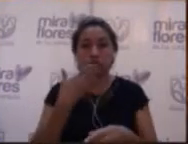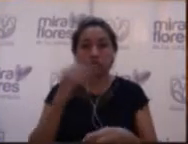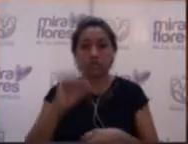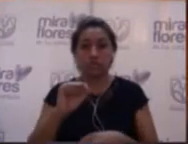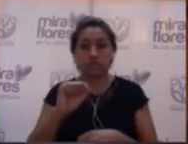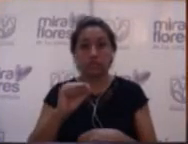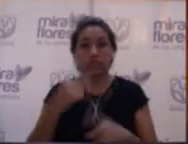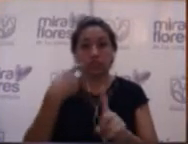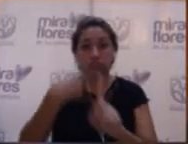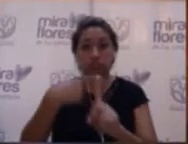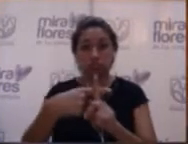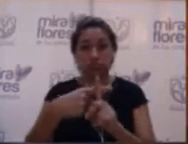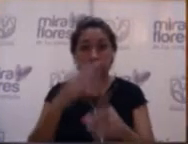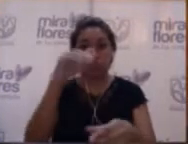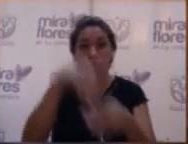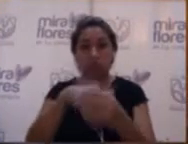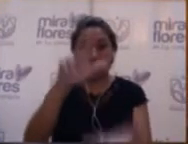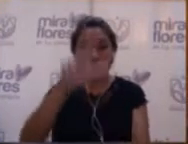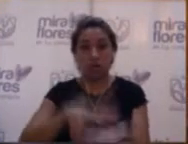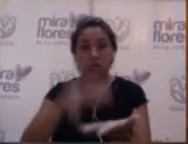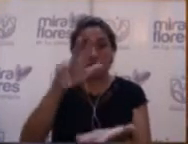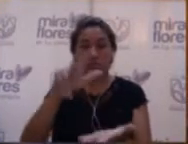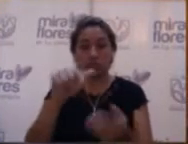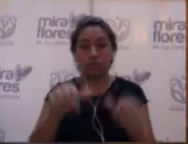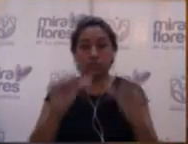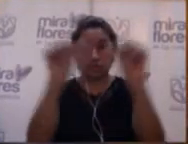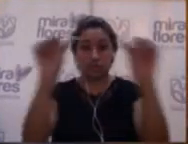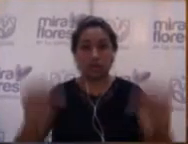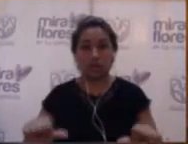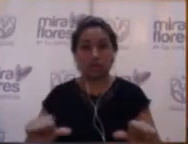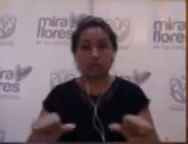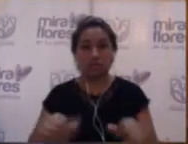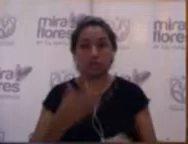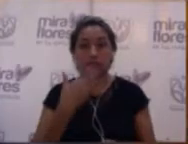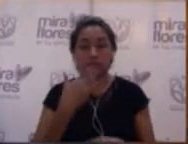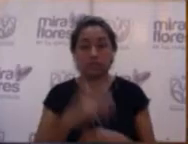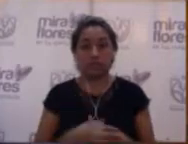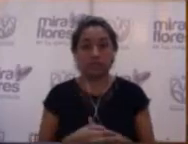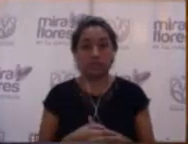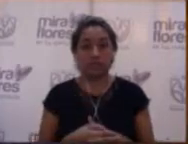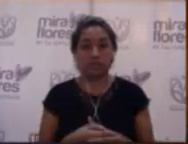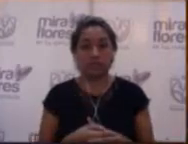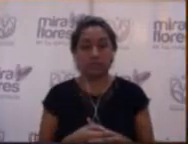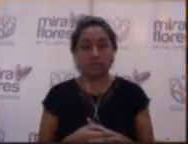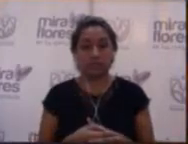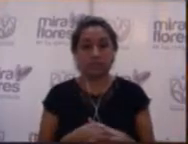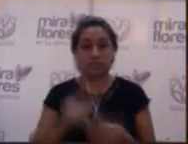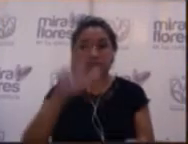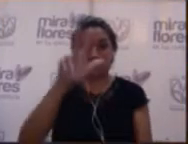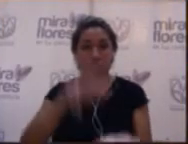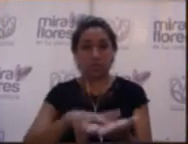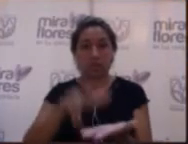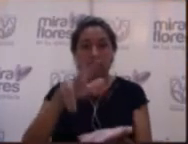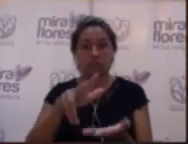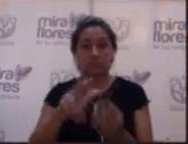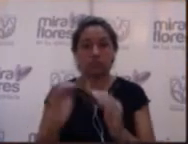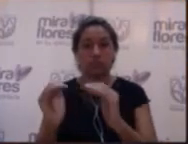estén a favor de aprobar dicha acta, si nos expresan un señal de conformidad. Se aprueba